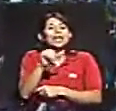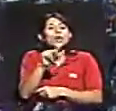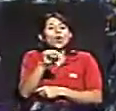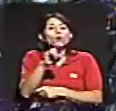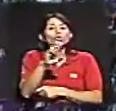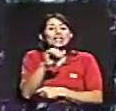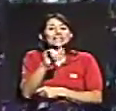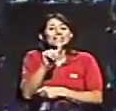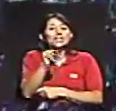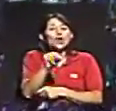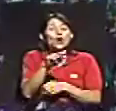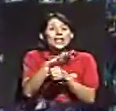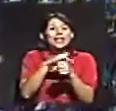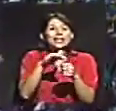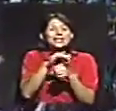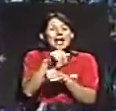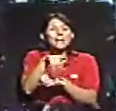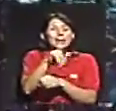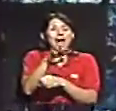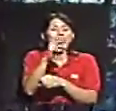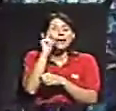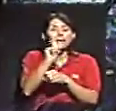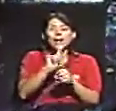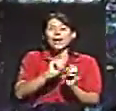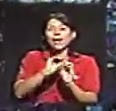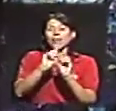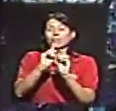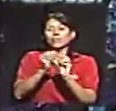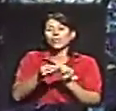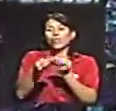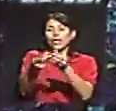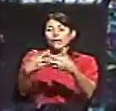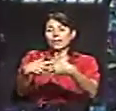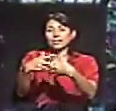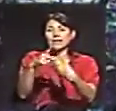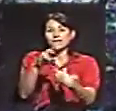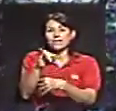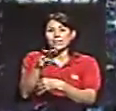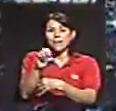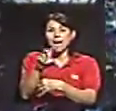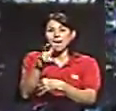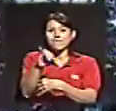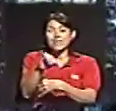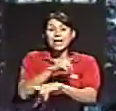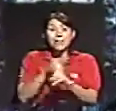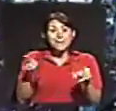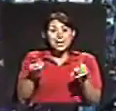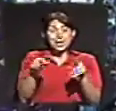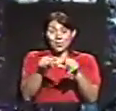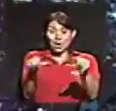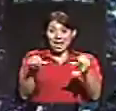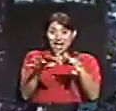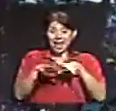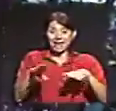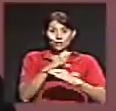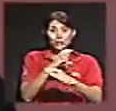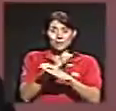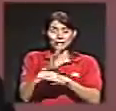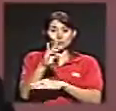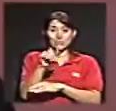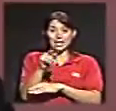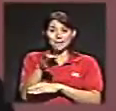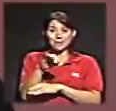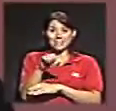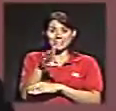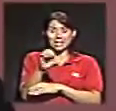empresa Bimavi. A razón de ese acuerdo, las autoridades del Sistema Nacional de Área de Conservación, Tempisque, alertan